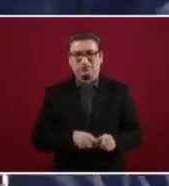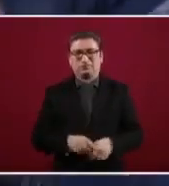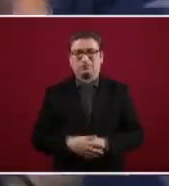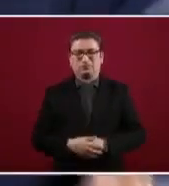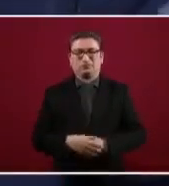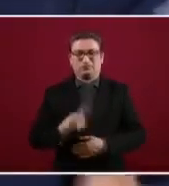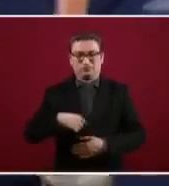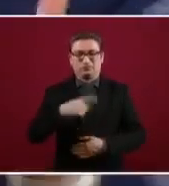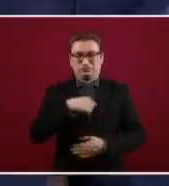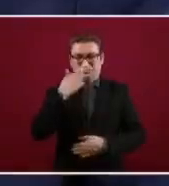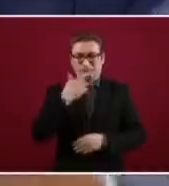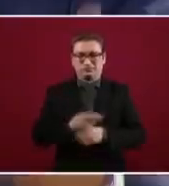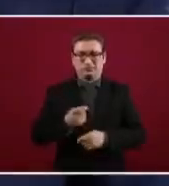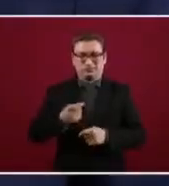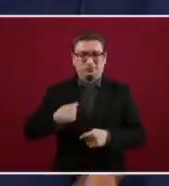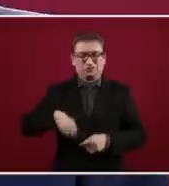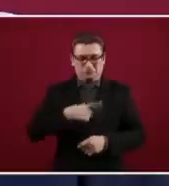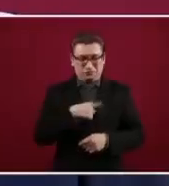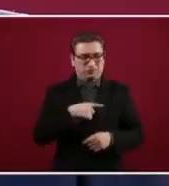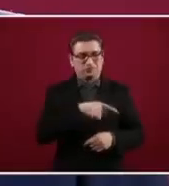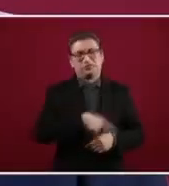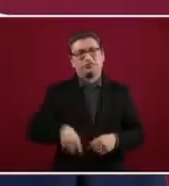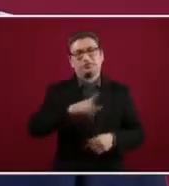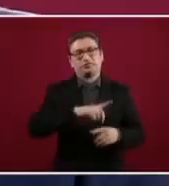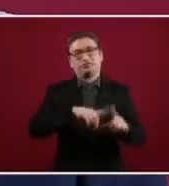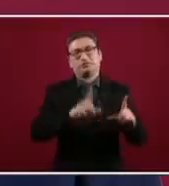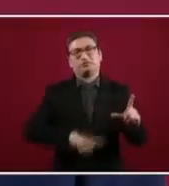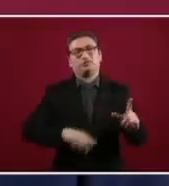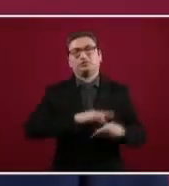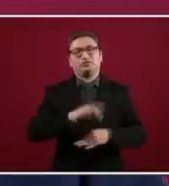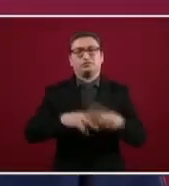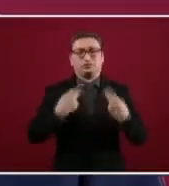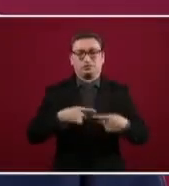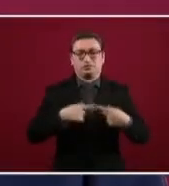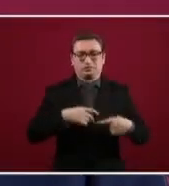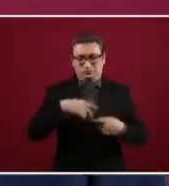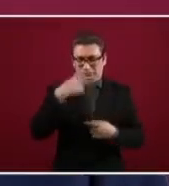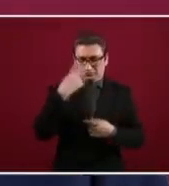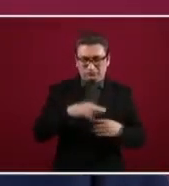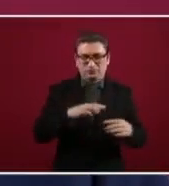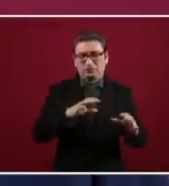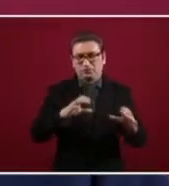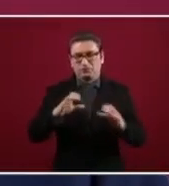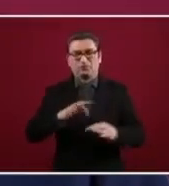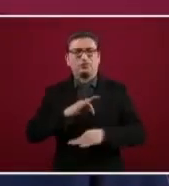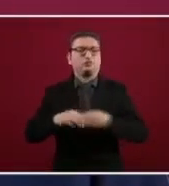tenemos la obligación de cuidar a todos a todos los seres humanos